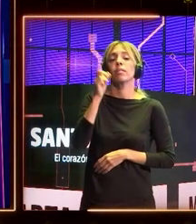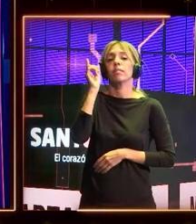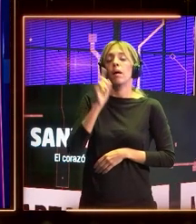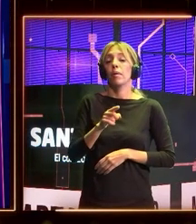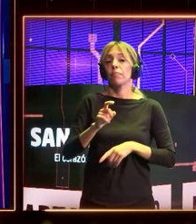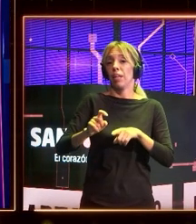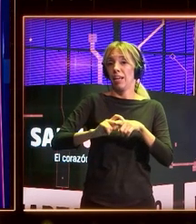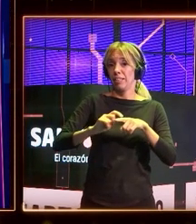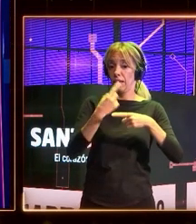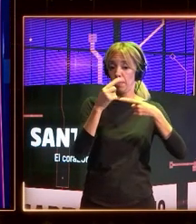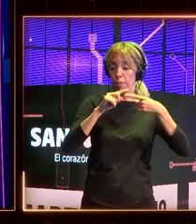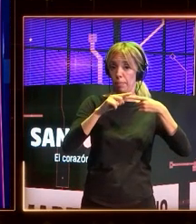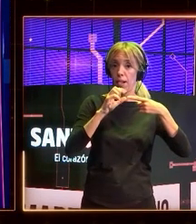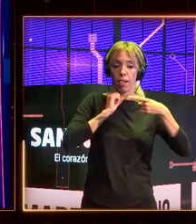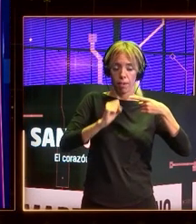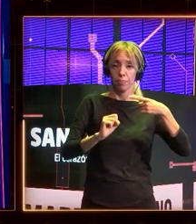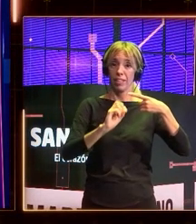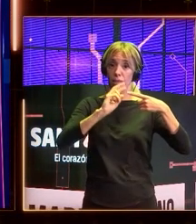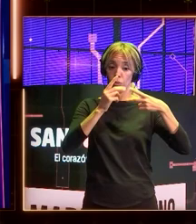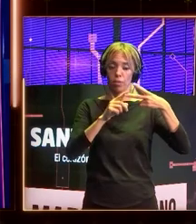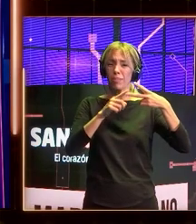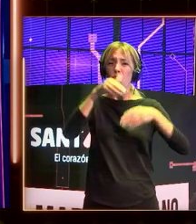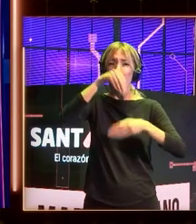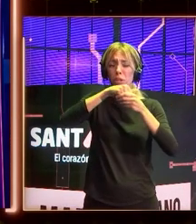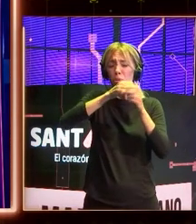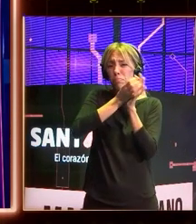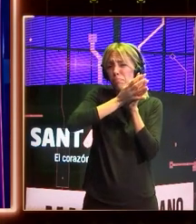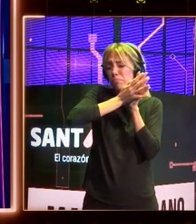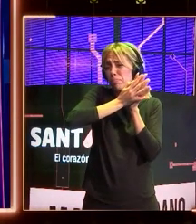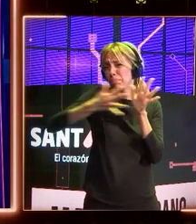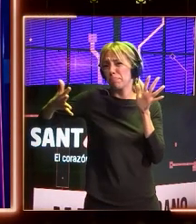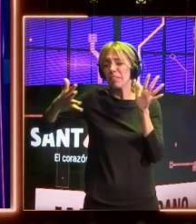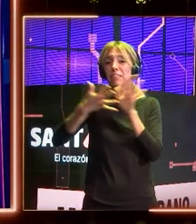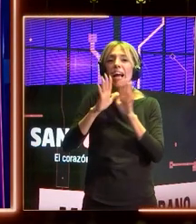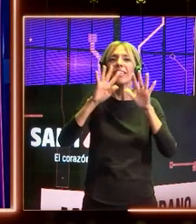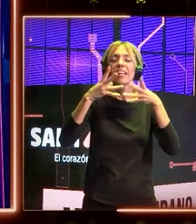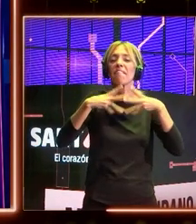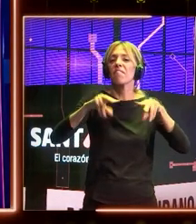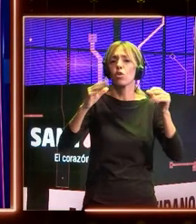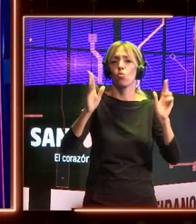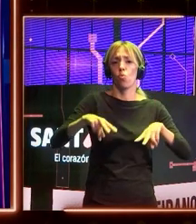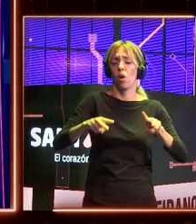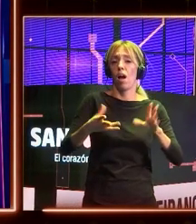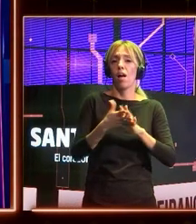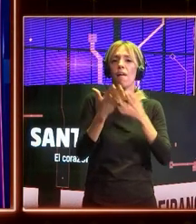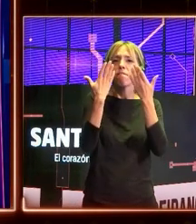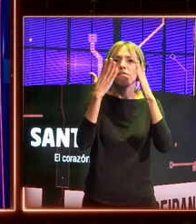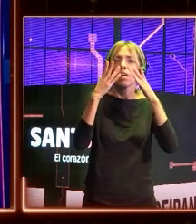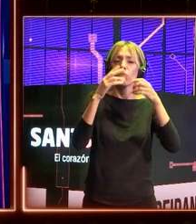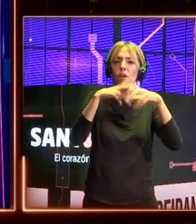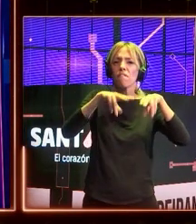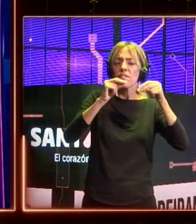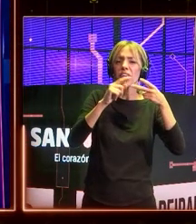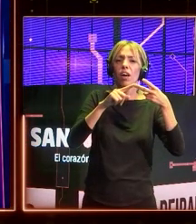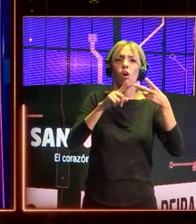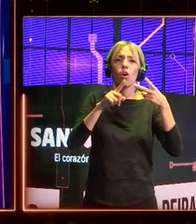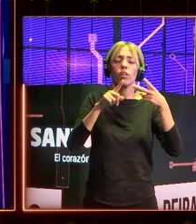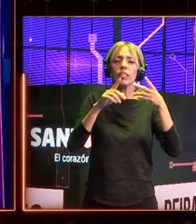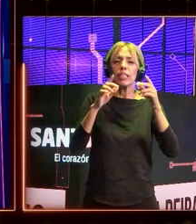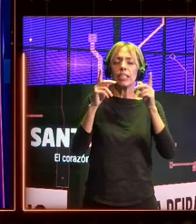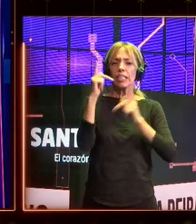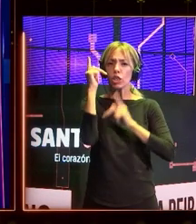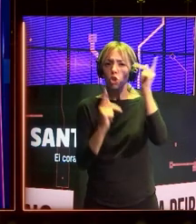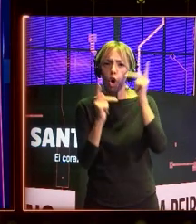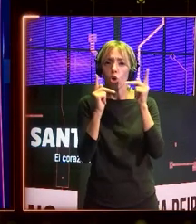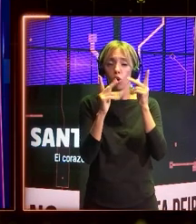La segunda característica es que el contenido es infinito. O sea, no te puedes acabar Internet, no te puedes acabar Facebook, no te puedes acabar TikTok, no te puedes... Te acabas